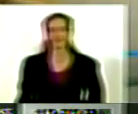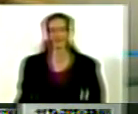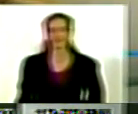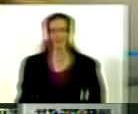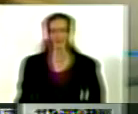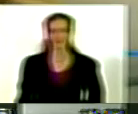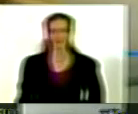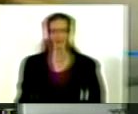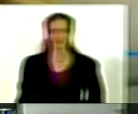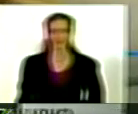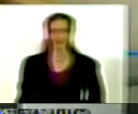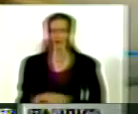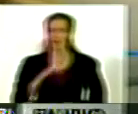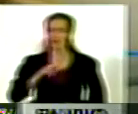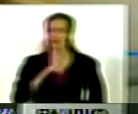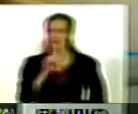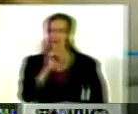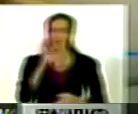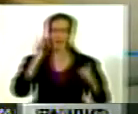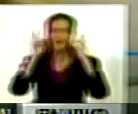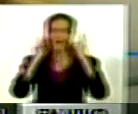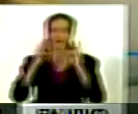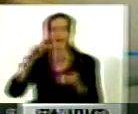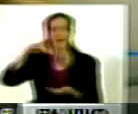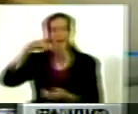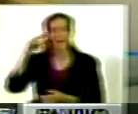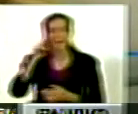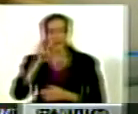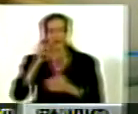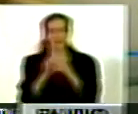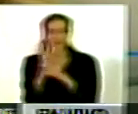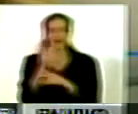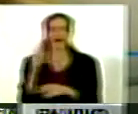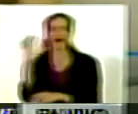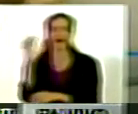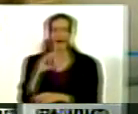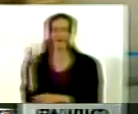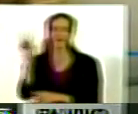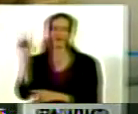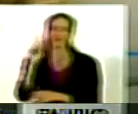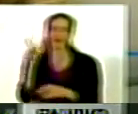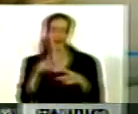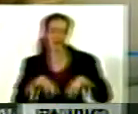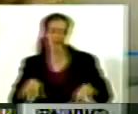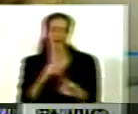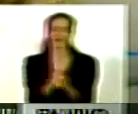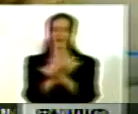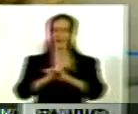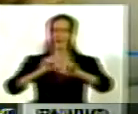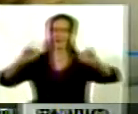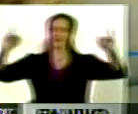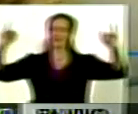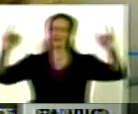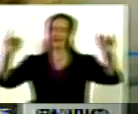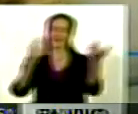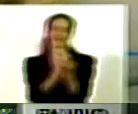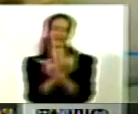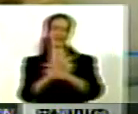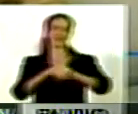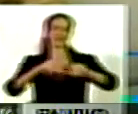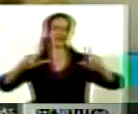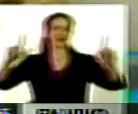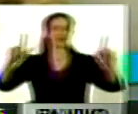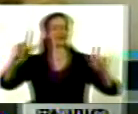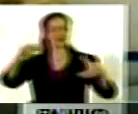Twitter. Estamos transmitiendo desde Radio Miraflores, Caracas, Venezuela, cuna de la independencia, de la libertad